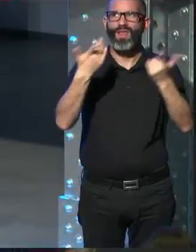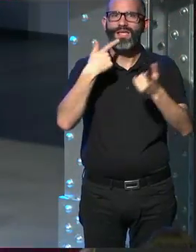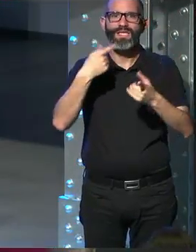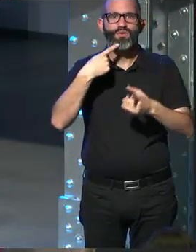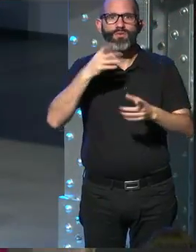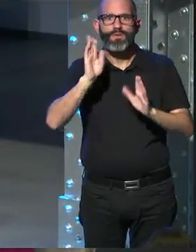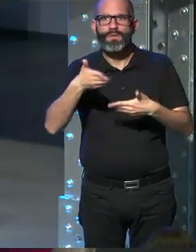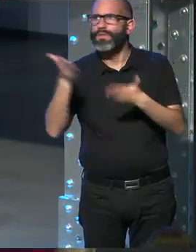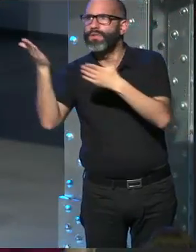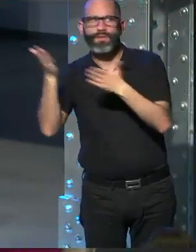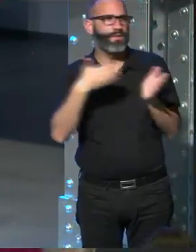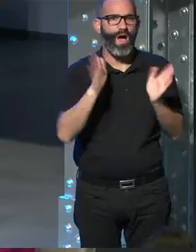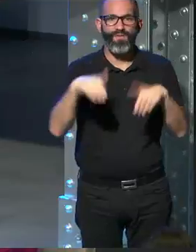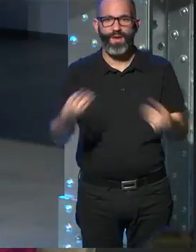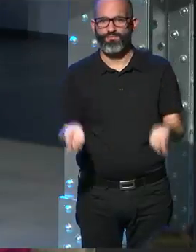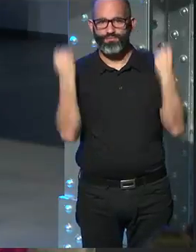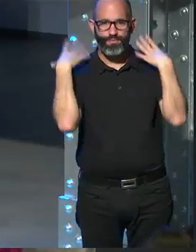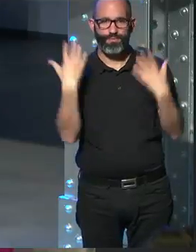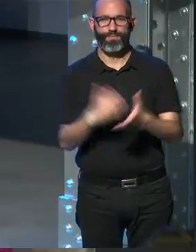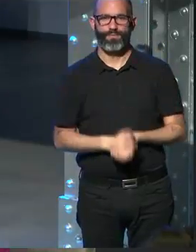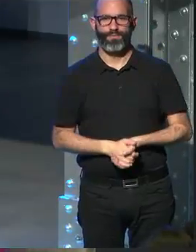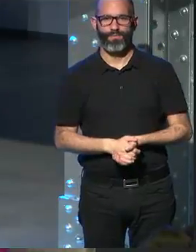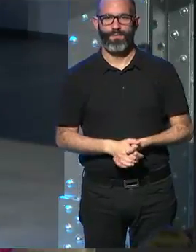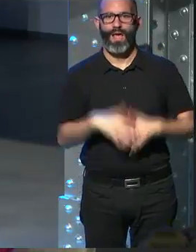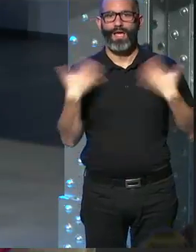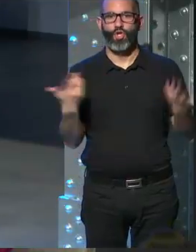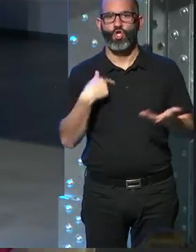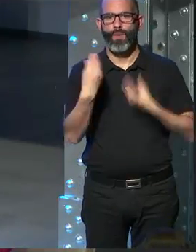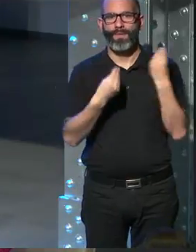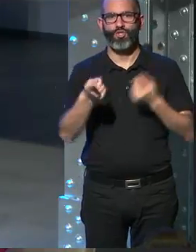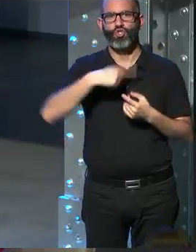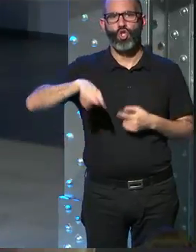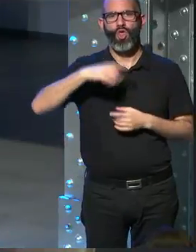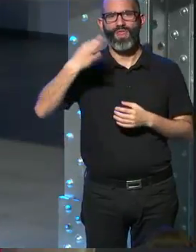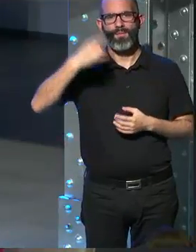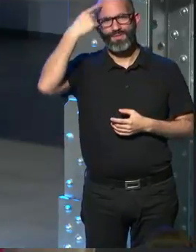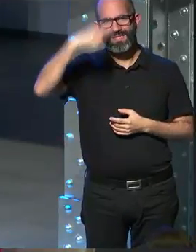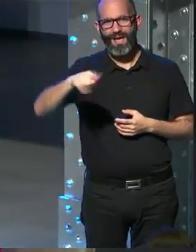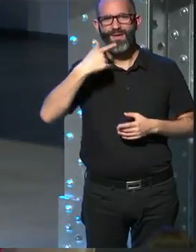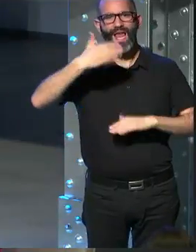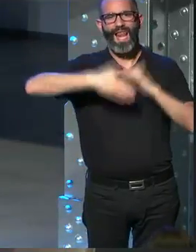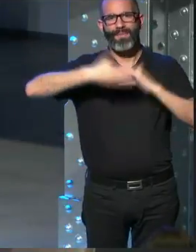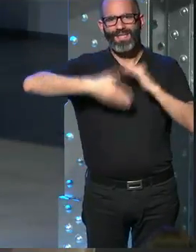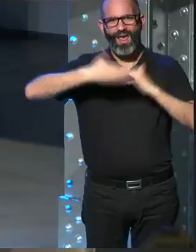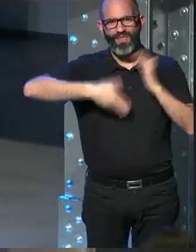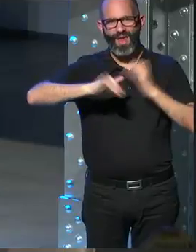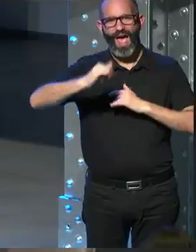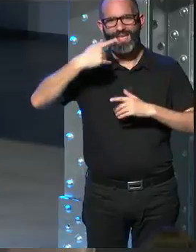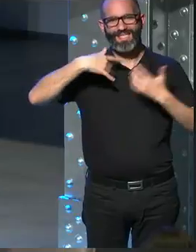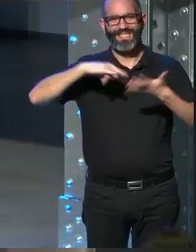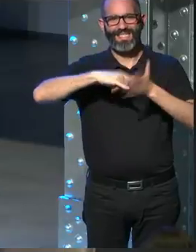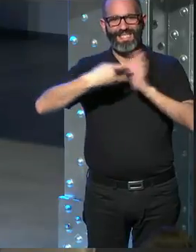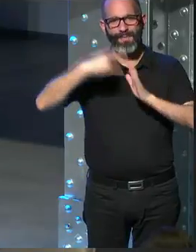tienes que estar atendiendo y al final no haces ni una cosa ni la otra. Entonces yo creo que lo que tenemos que ser conscientes es de las limitaciones de nuestro